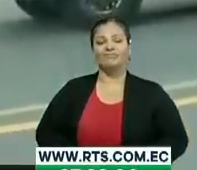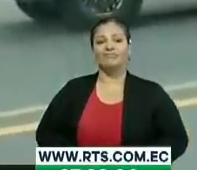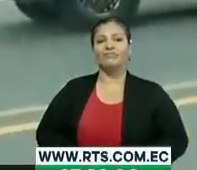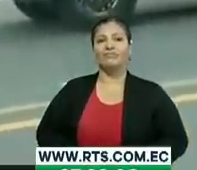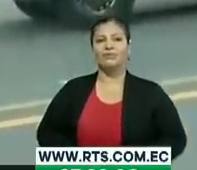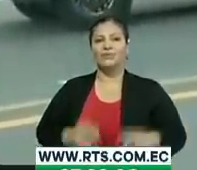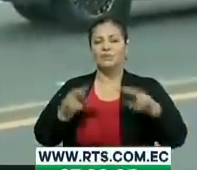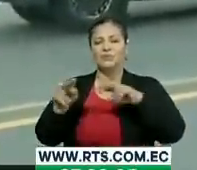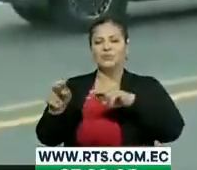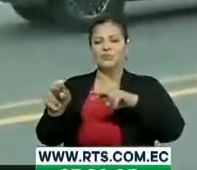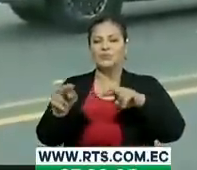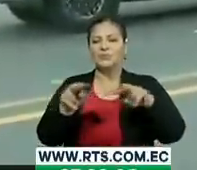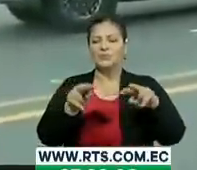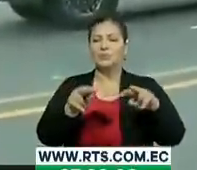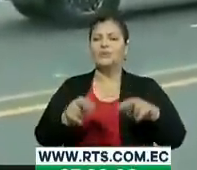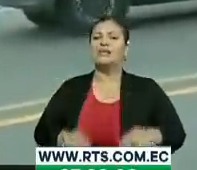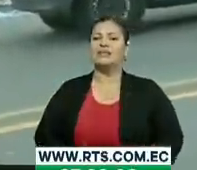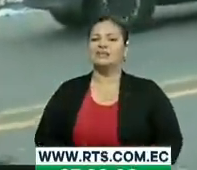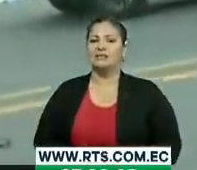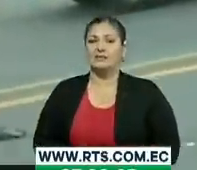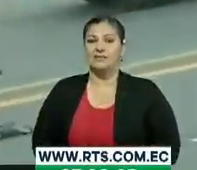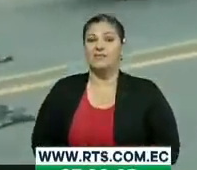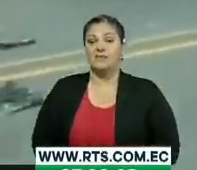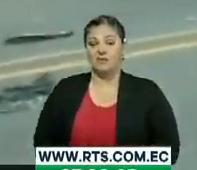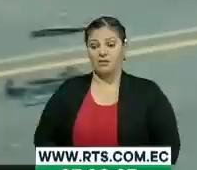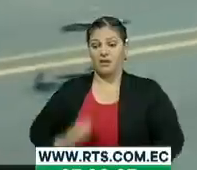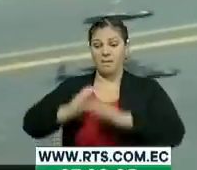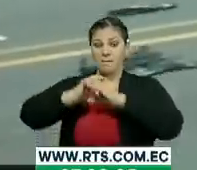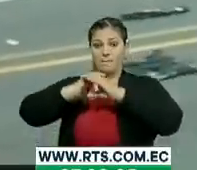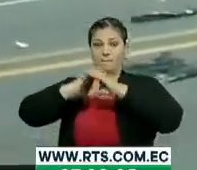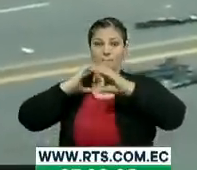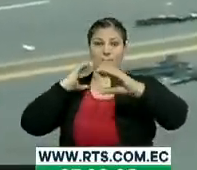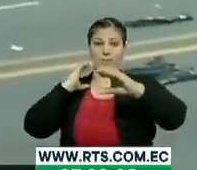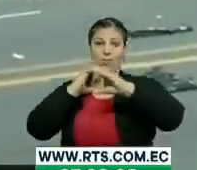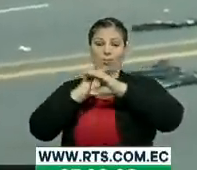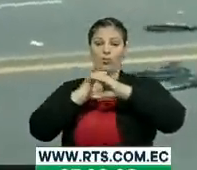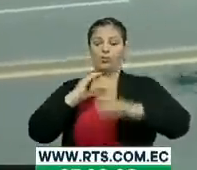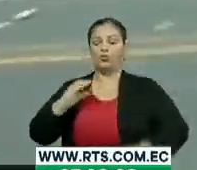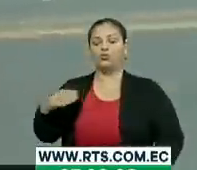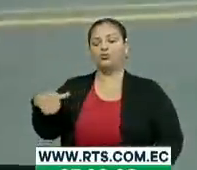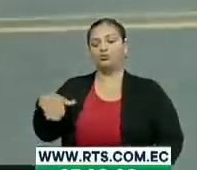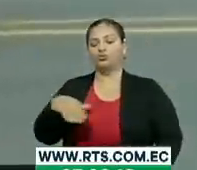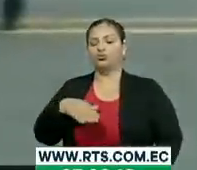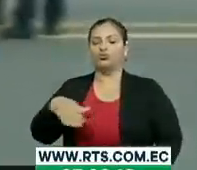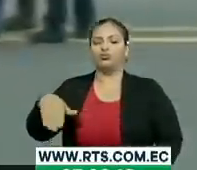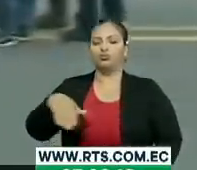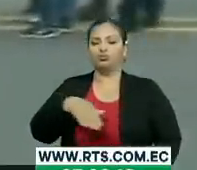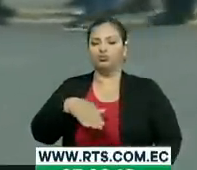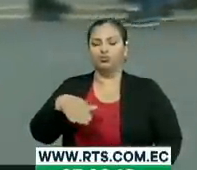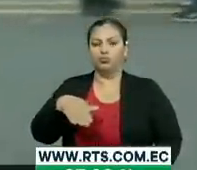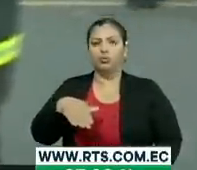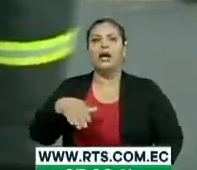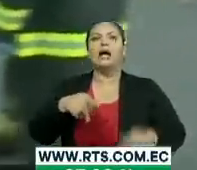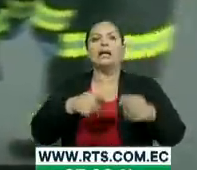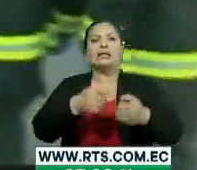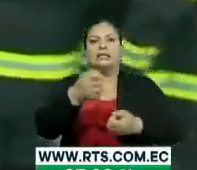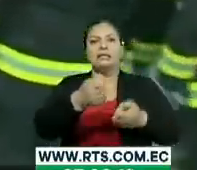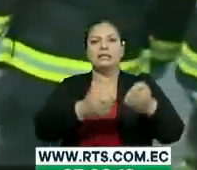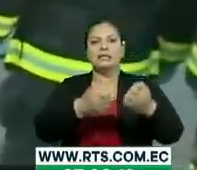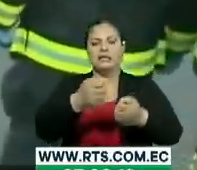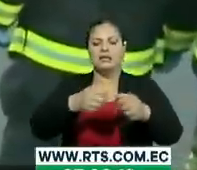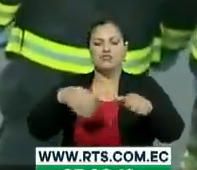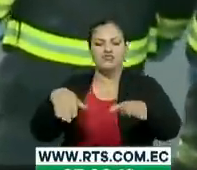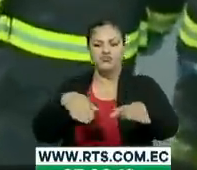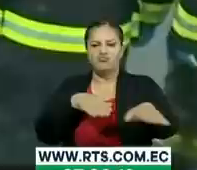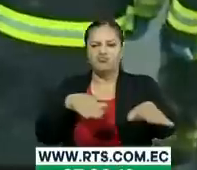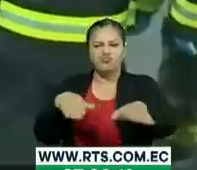el accidente en primera instancia se registra en la parte de arriba, a unos 500 metros del lugar donde estamos, y luego el